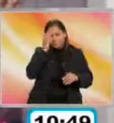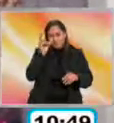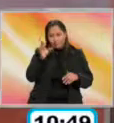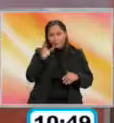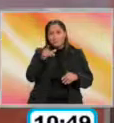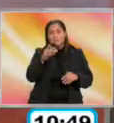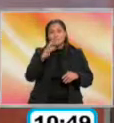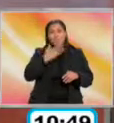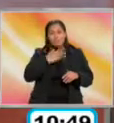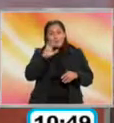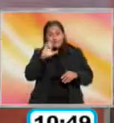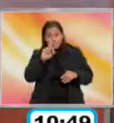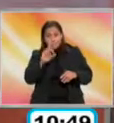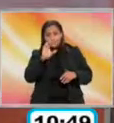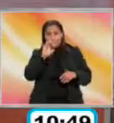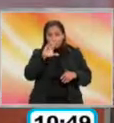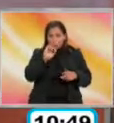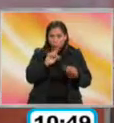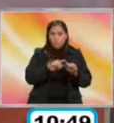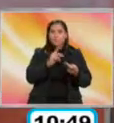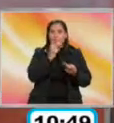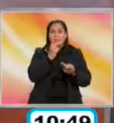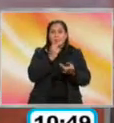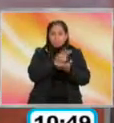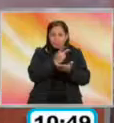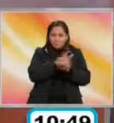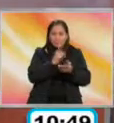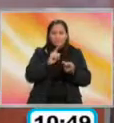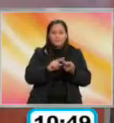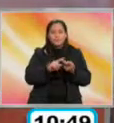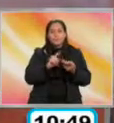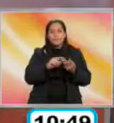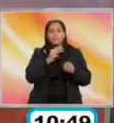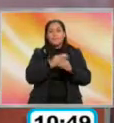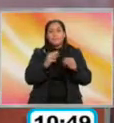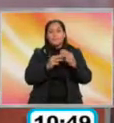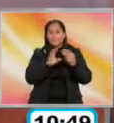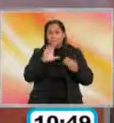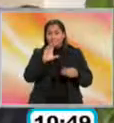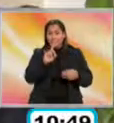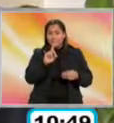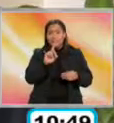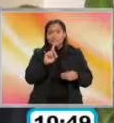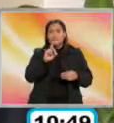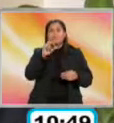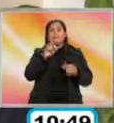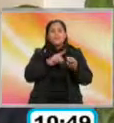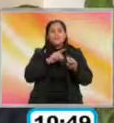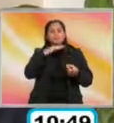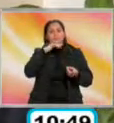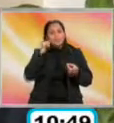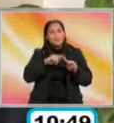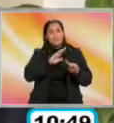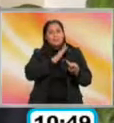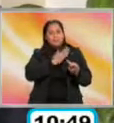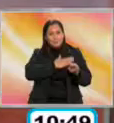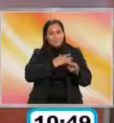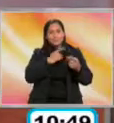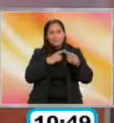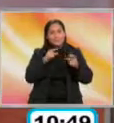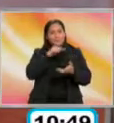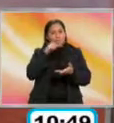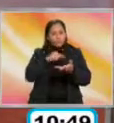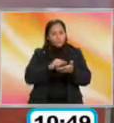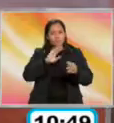tiene disco de oro, tiene disco de platino, con materiales discográficos que han funcionado mucho en Alemania, en tu España, en diferentes